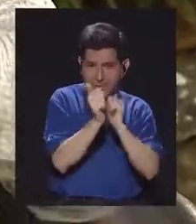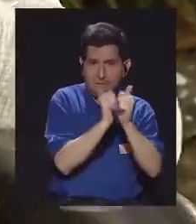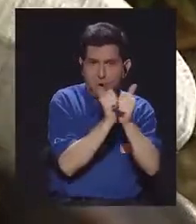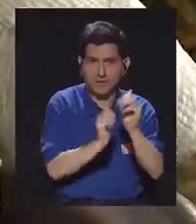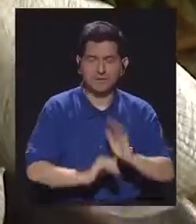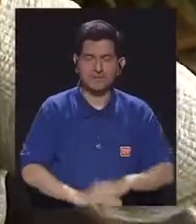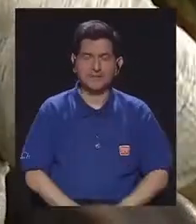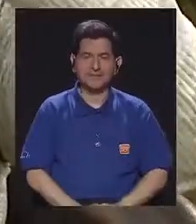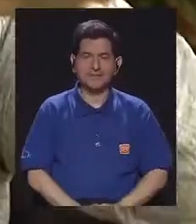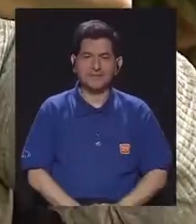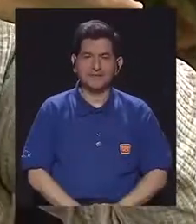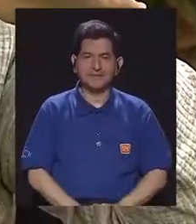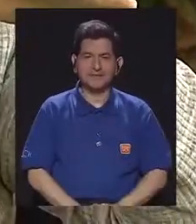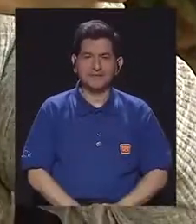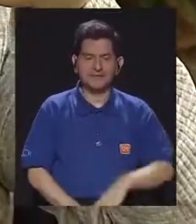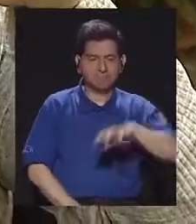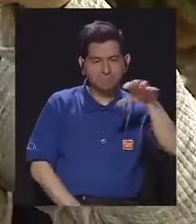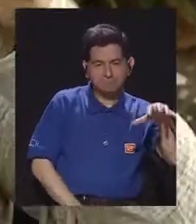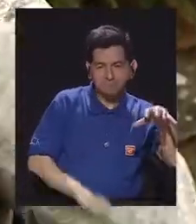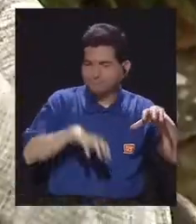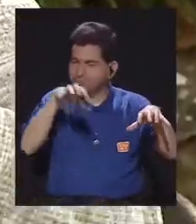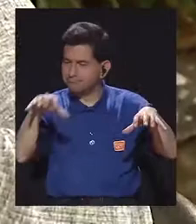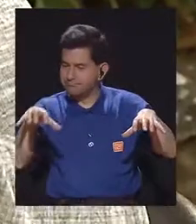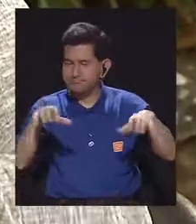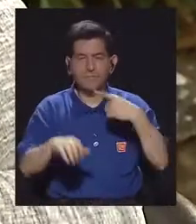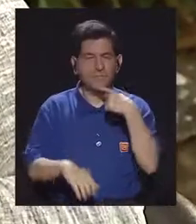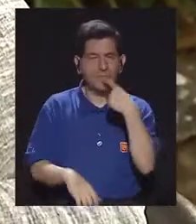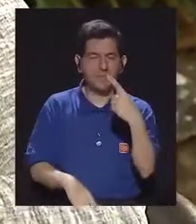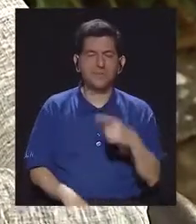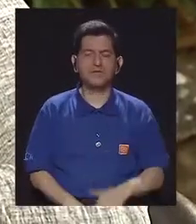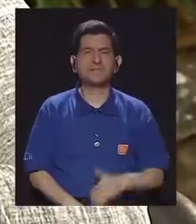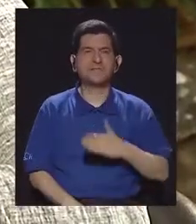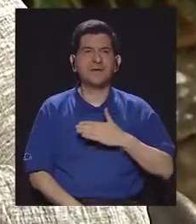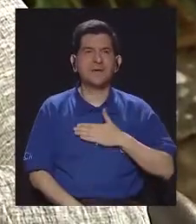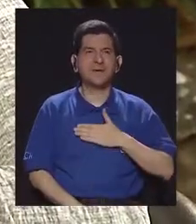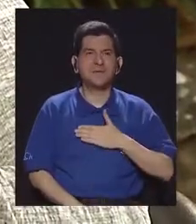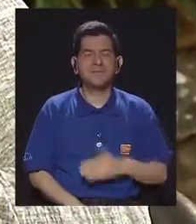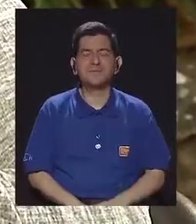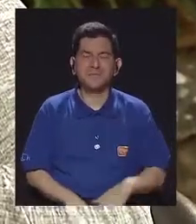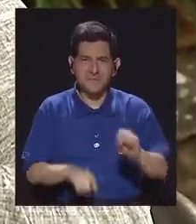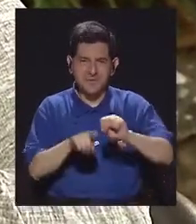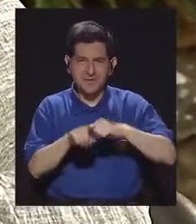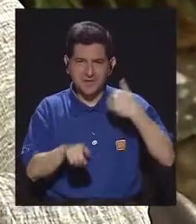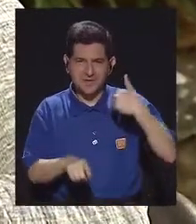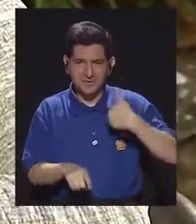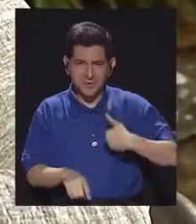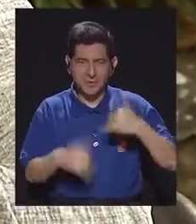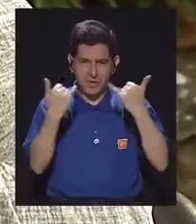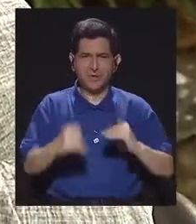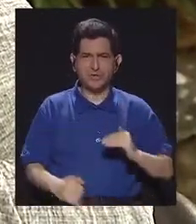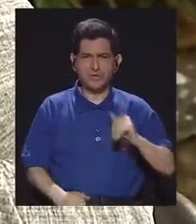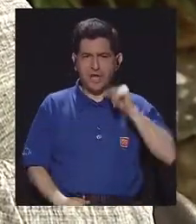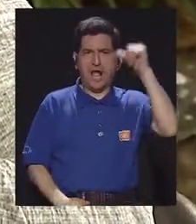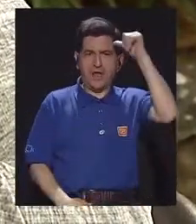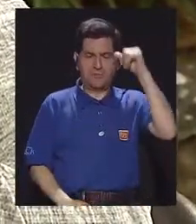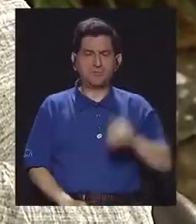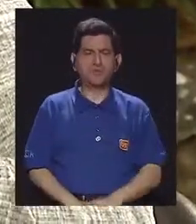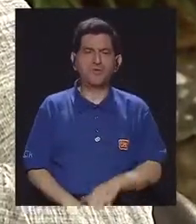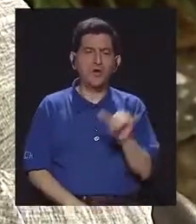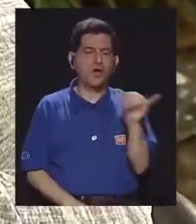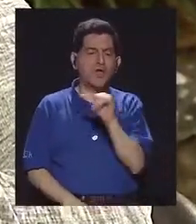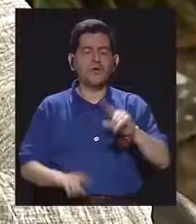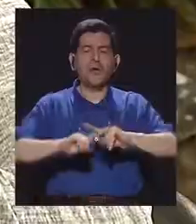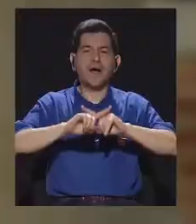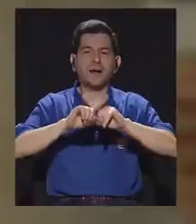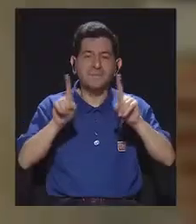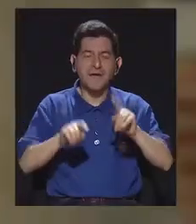ves que una a la otra son, como decía un sobrinito mío que ya es todo un adulto, son iguales pero